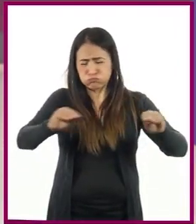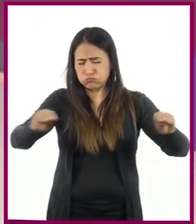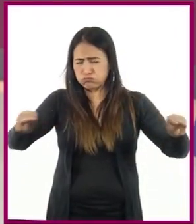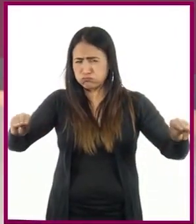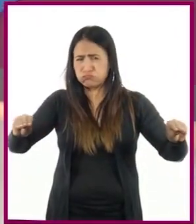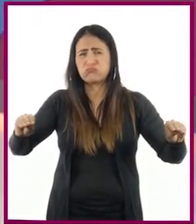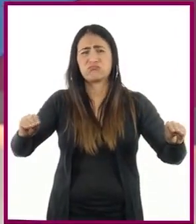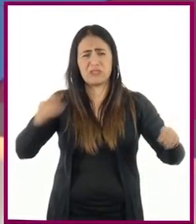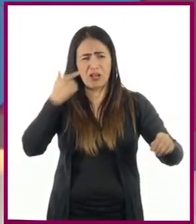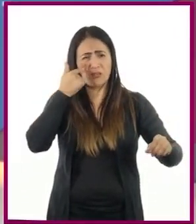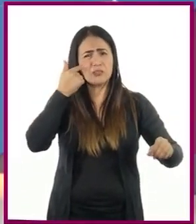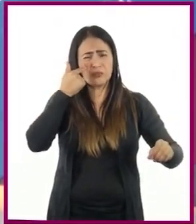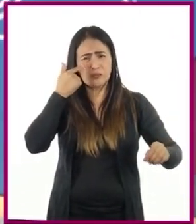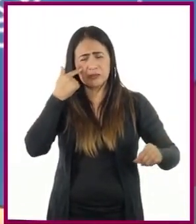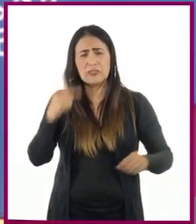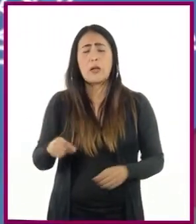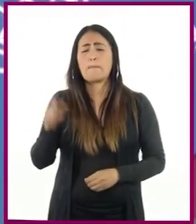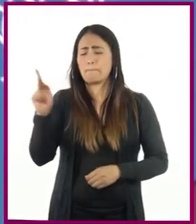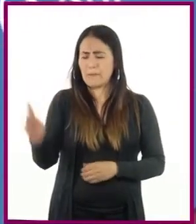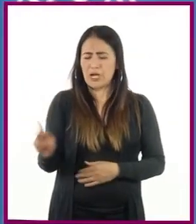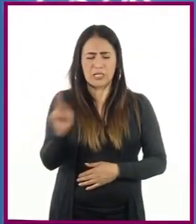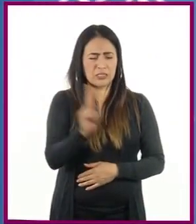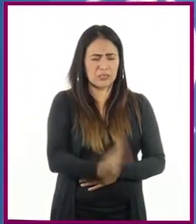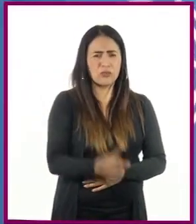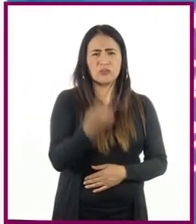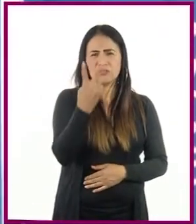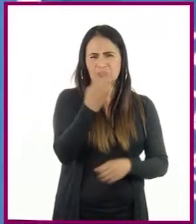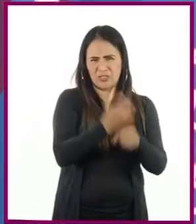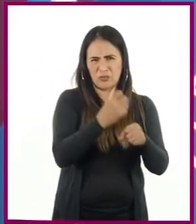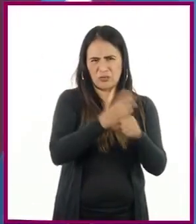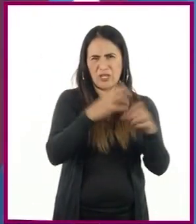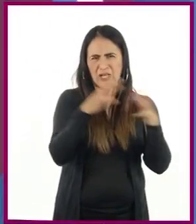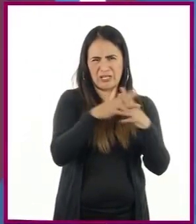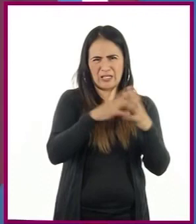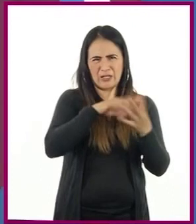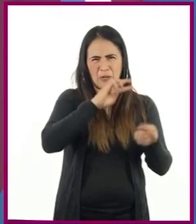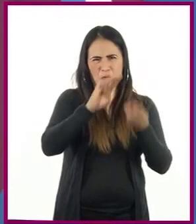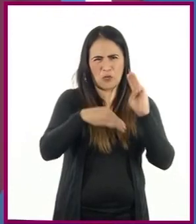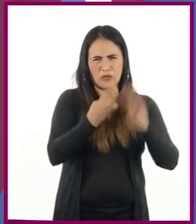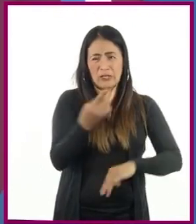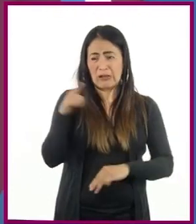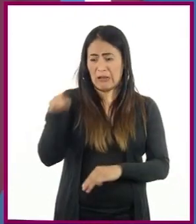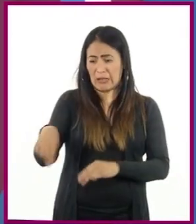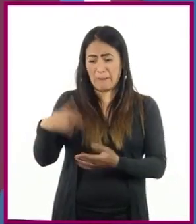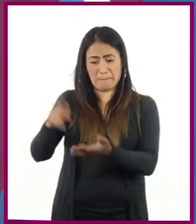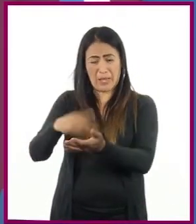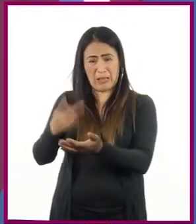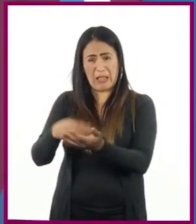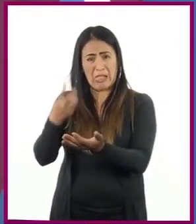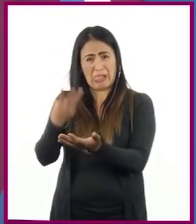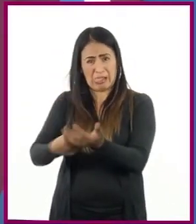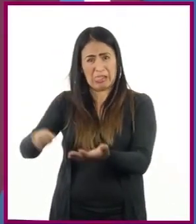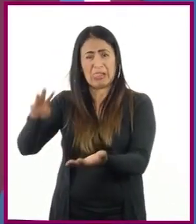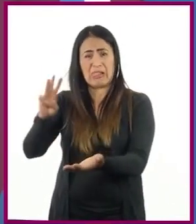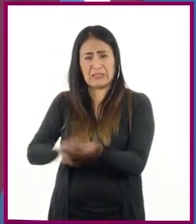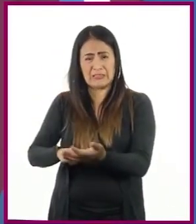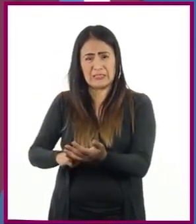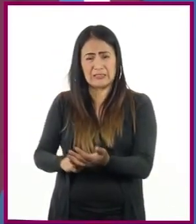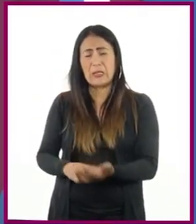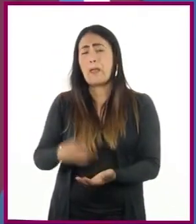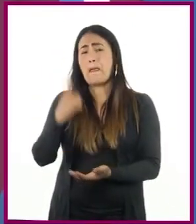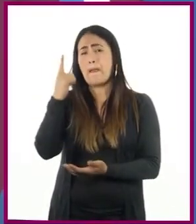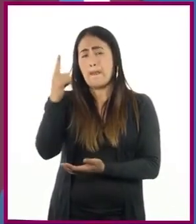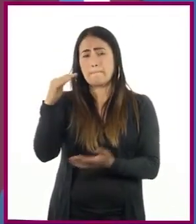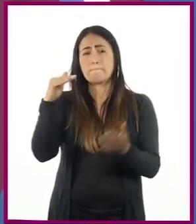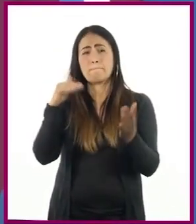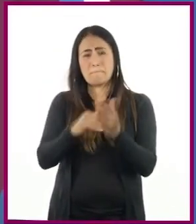Si lo comparamos con la Segunda Guerra Mundial, en Vietnam se arrojaron más del triple de bombas. Casi 1 tonelada de